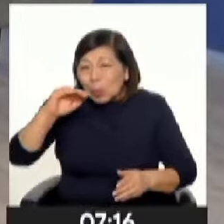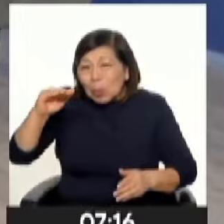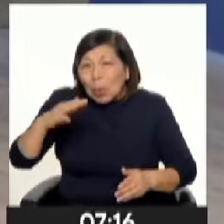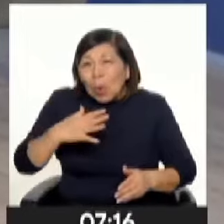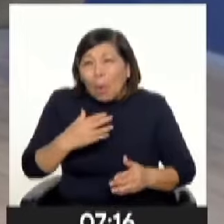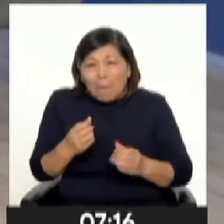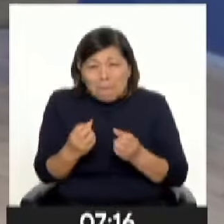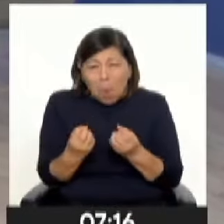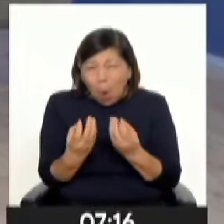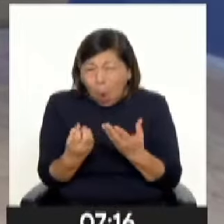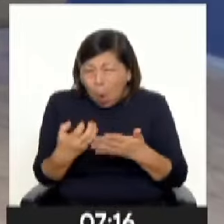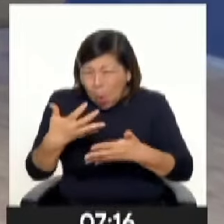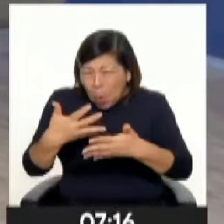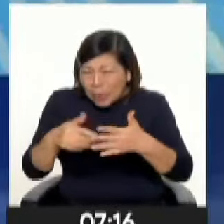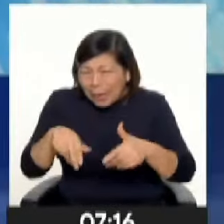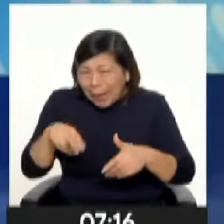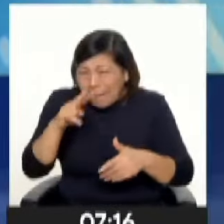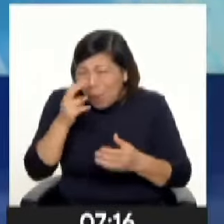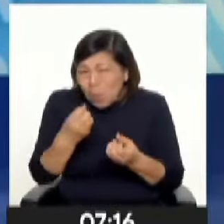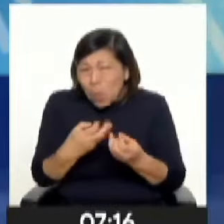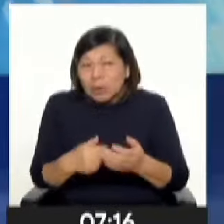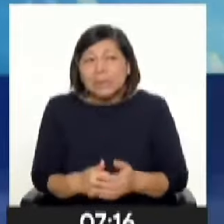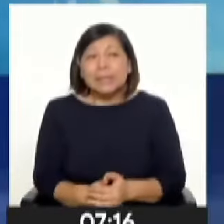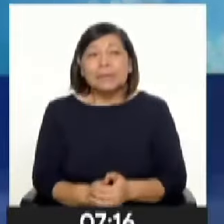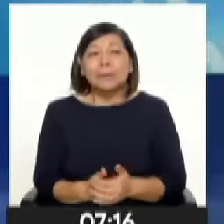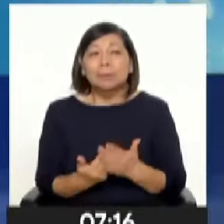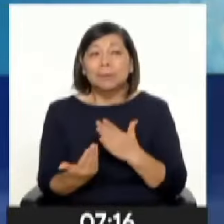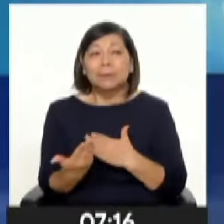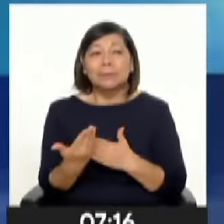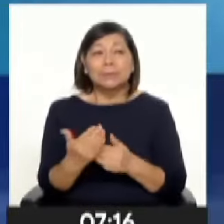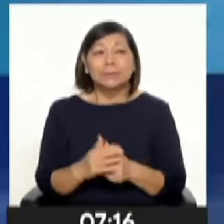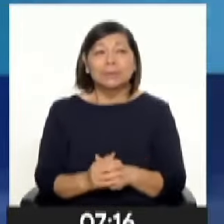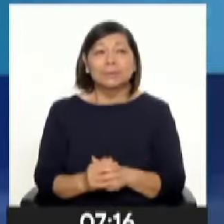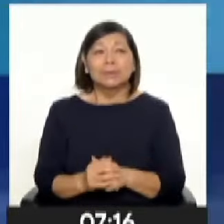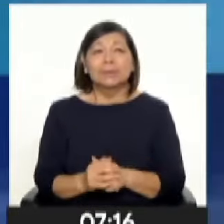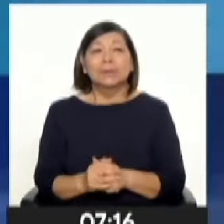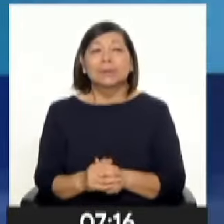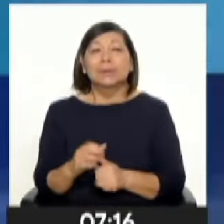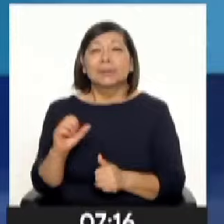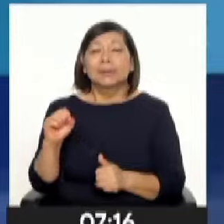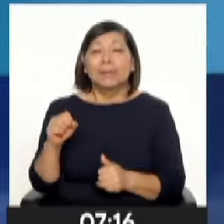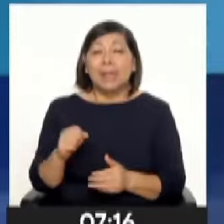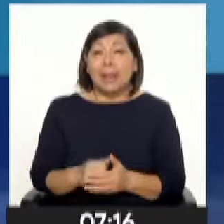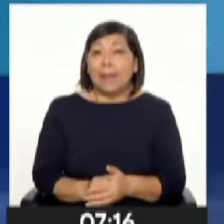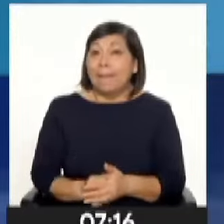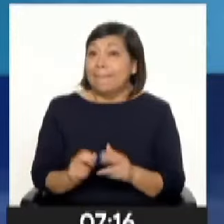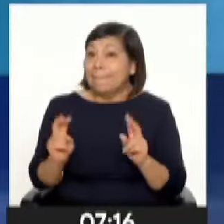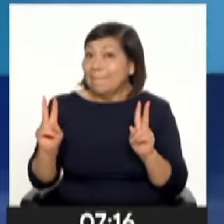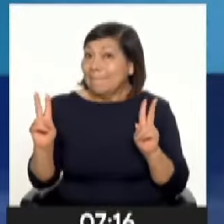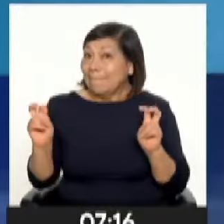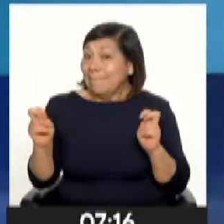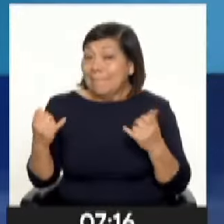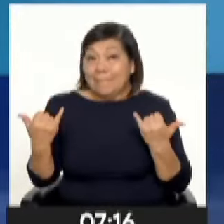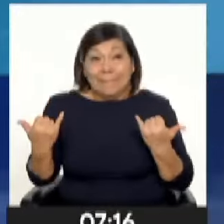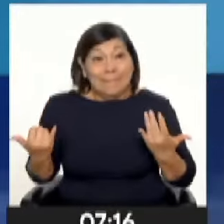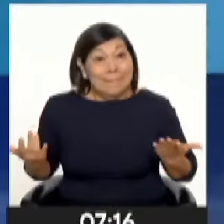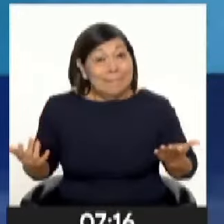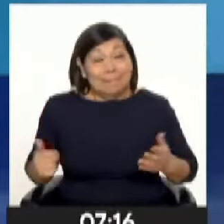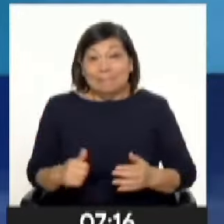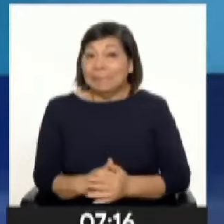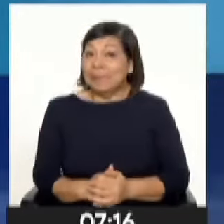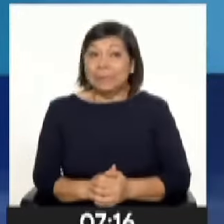son alarmantes en nuestro país. María Fernanda, buenos días. Efectivamente, ¿no? El tema de fondo acá es